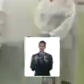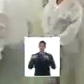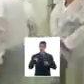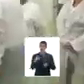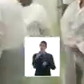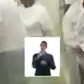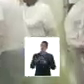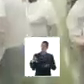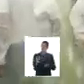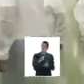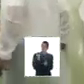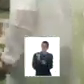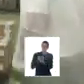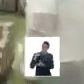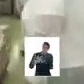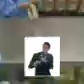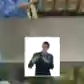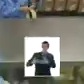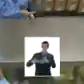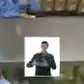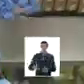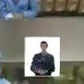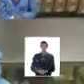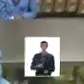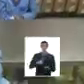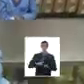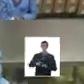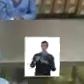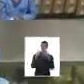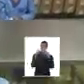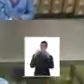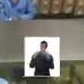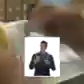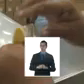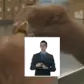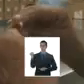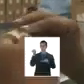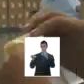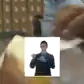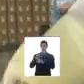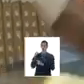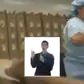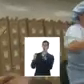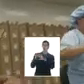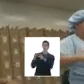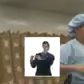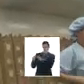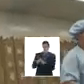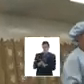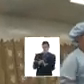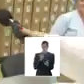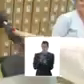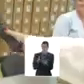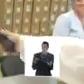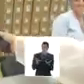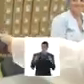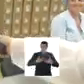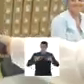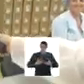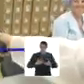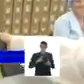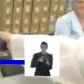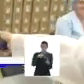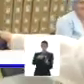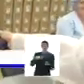de Laboratorio Saica, los trabajadores han reforzado turnos para asegurar programas vitales del Sistema Nacional de Salud. Muy